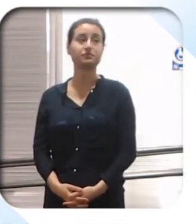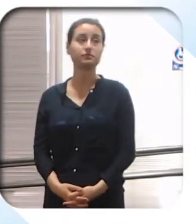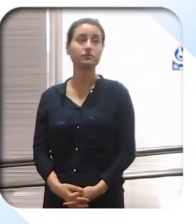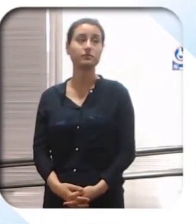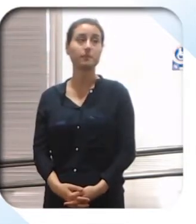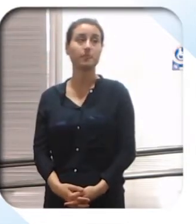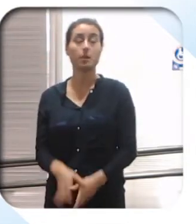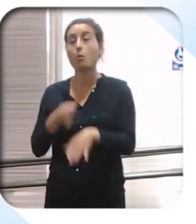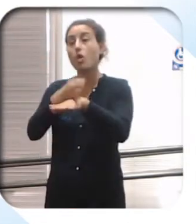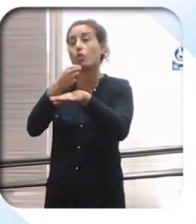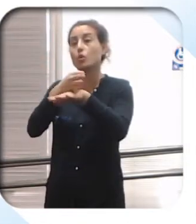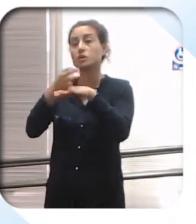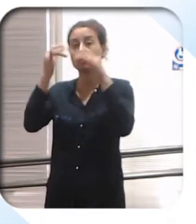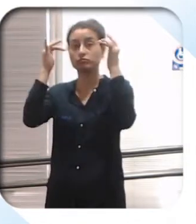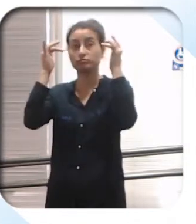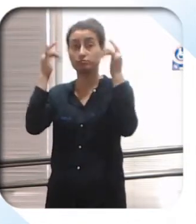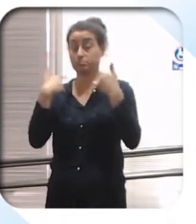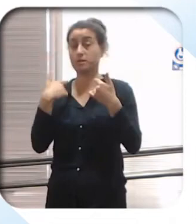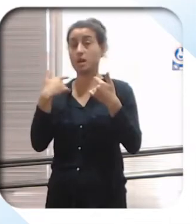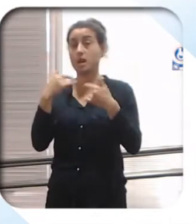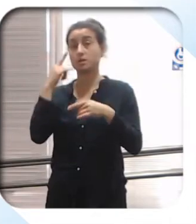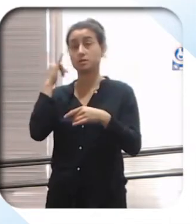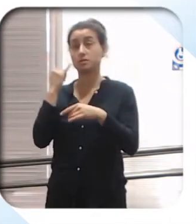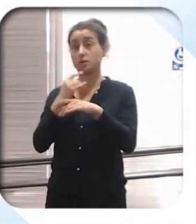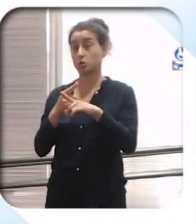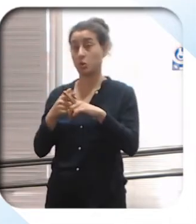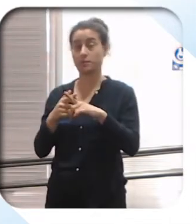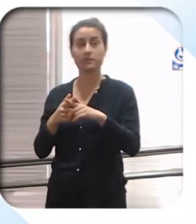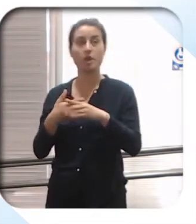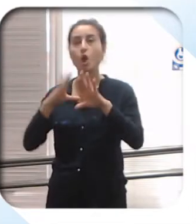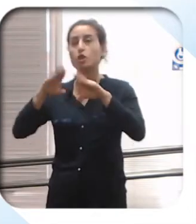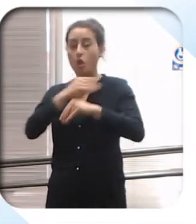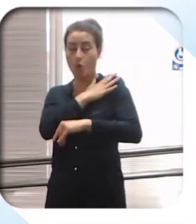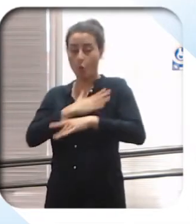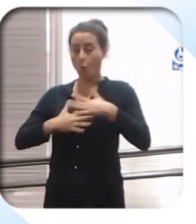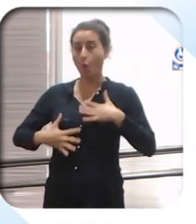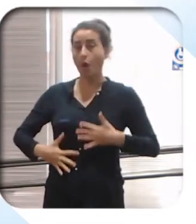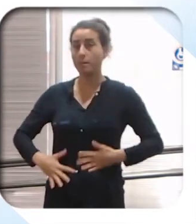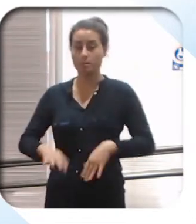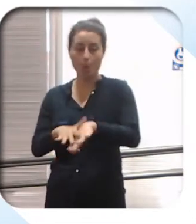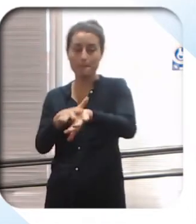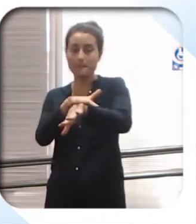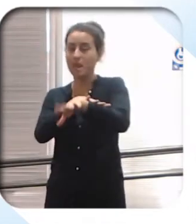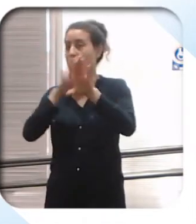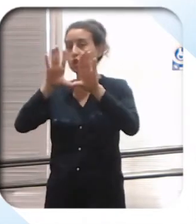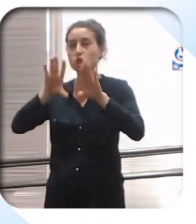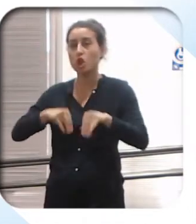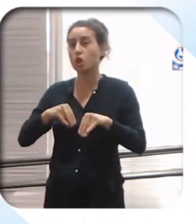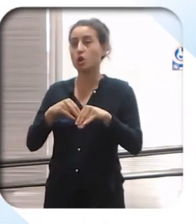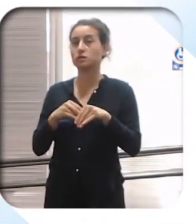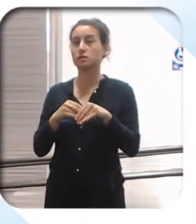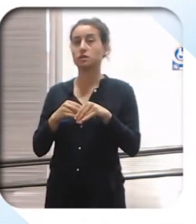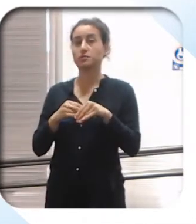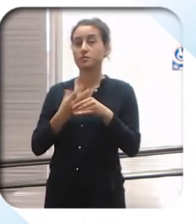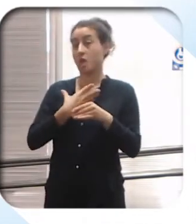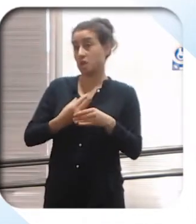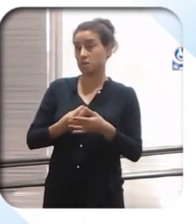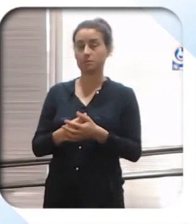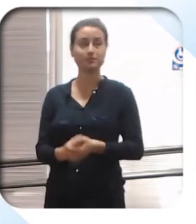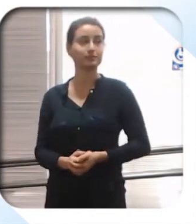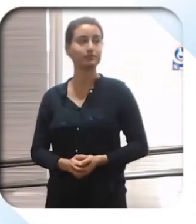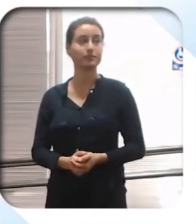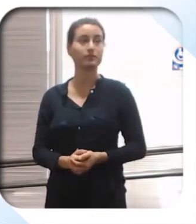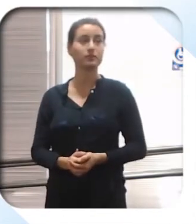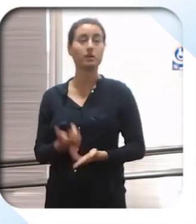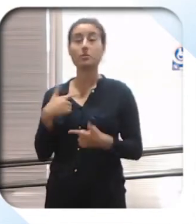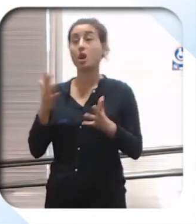con la educación sexual, que todo nuestro cuerpo y nuestra piel es zona erógena, pero eso antes no lo pensamos, pero ahora nos